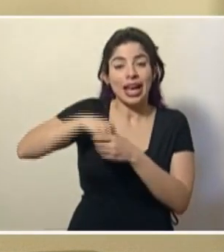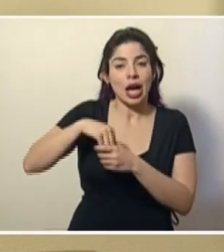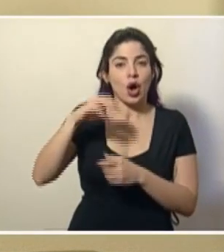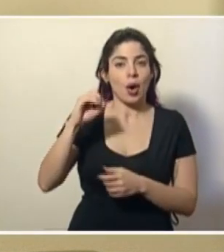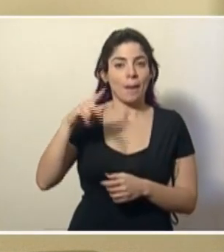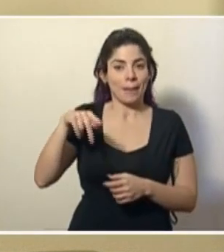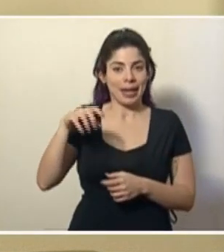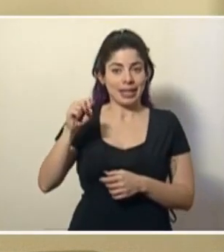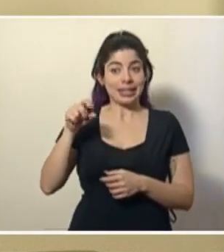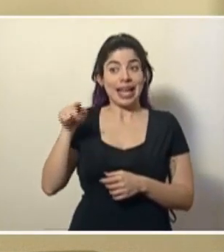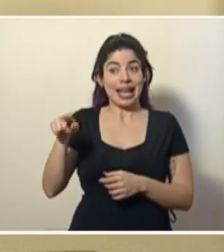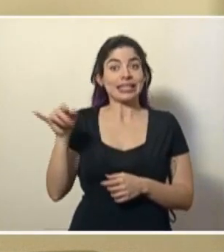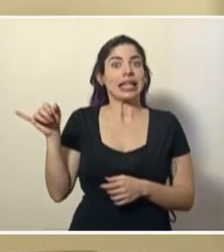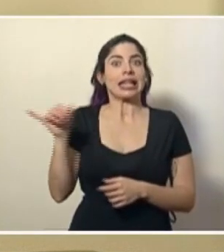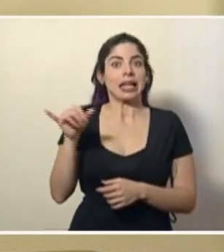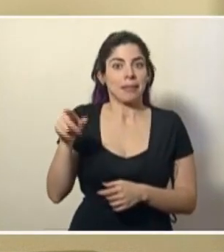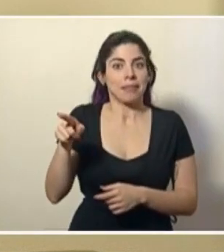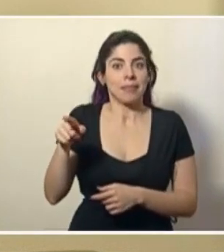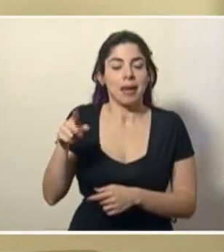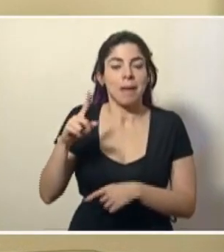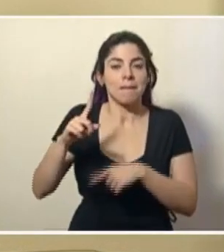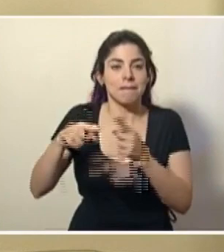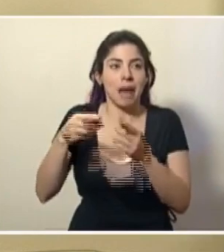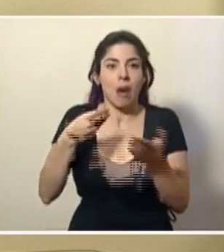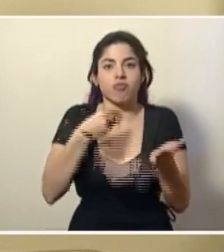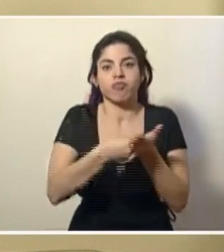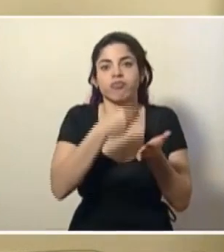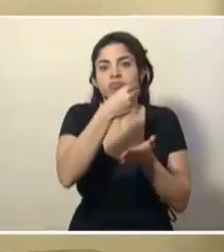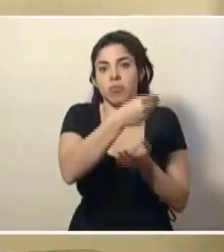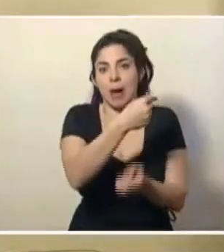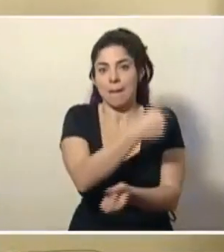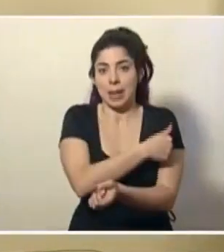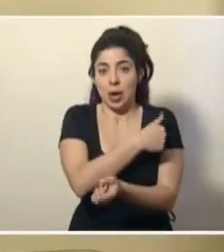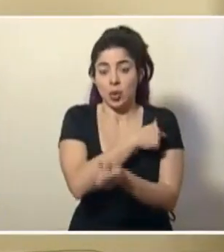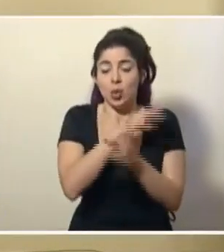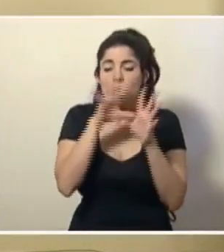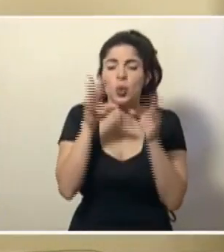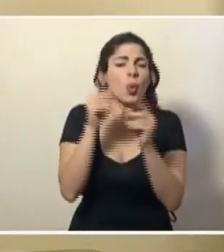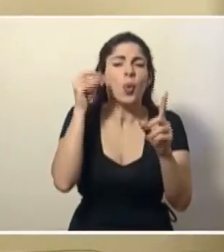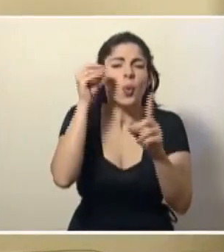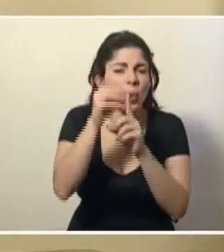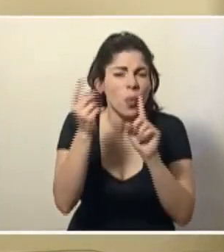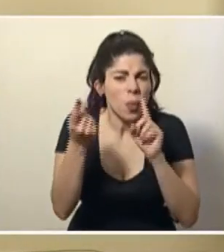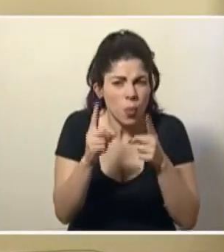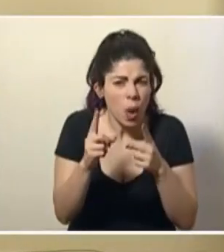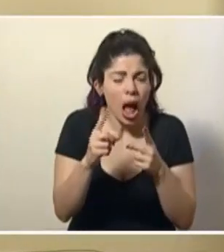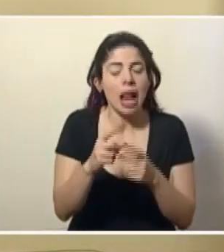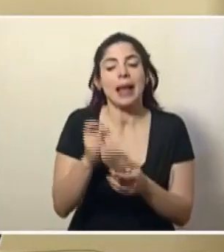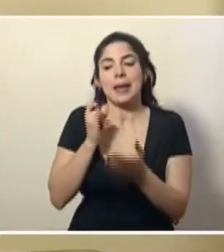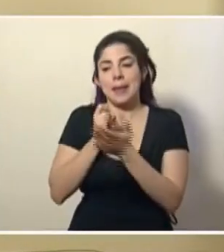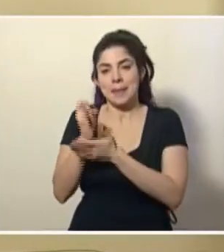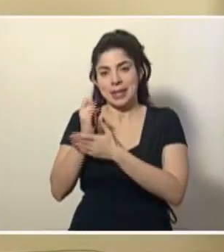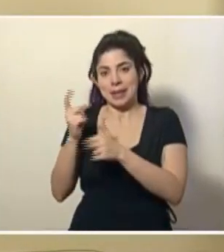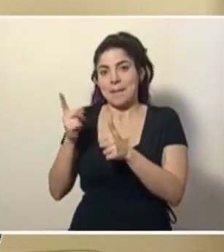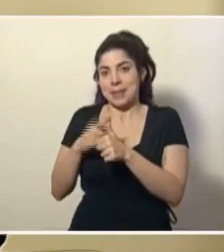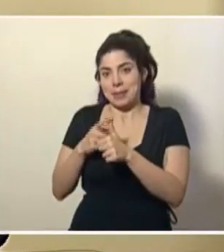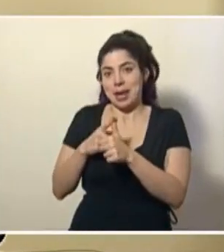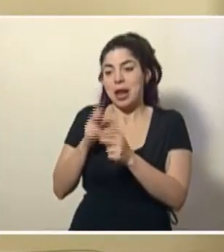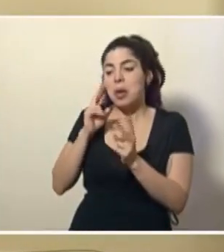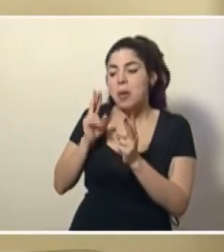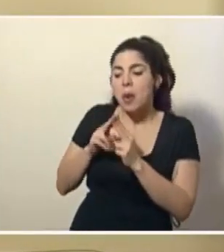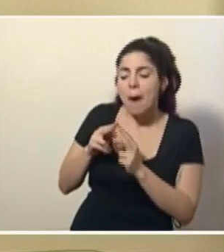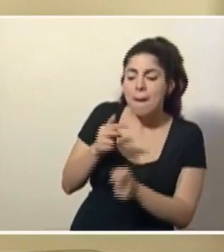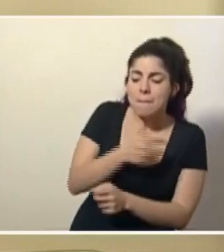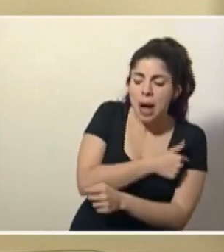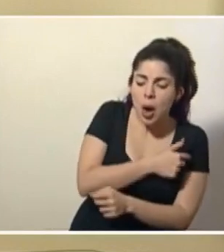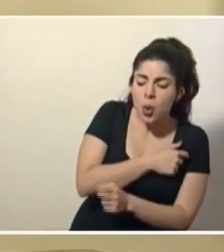que también va a ser un ente comprador de la vacuna. Todo esto está orientado, primero, en lo que es investigación, obviamente conocer las vacunas,